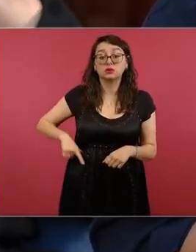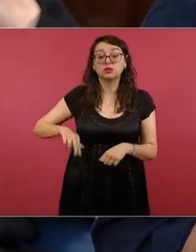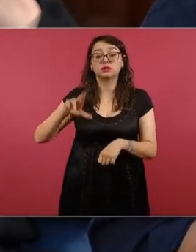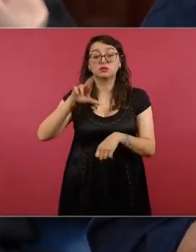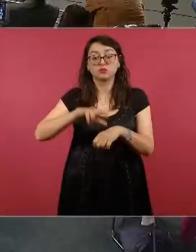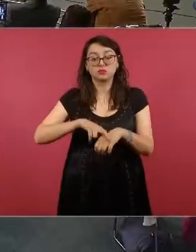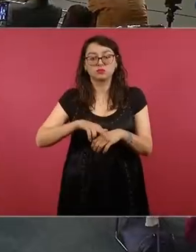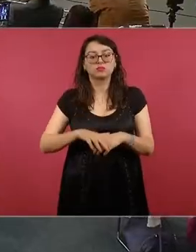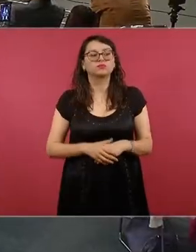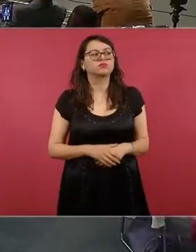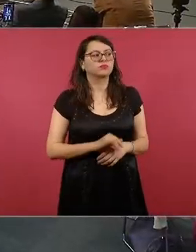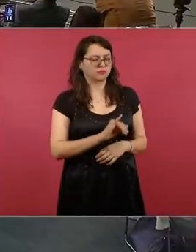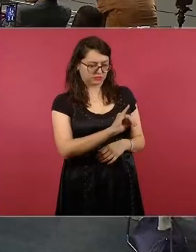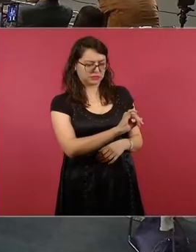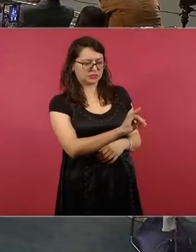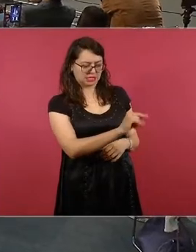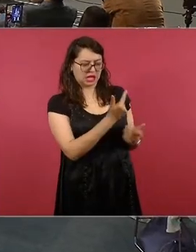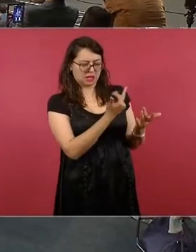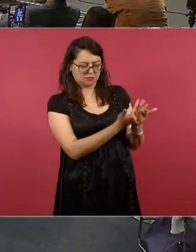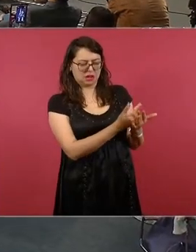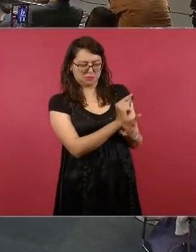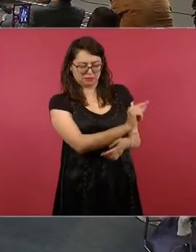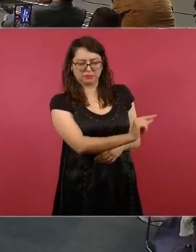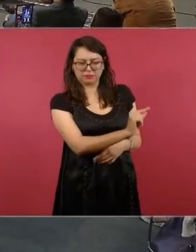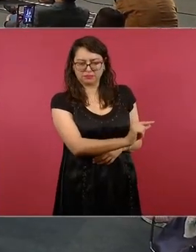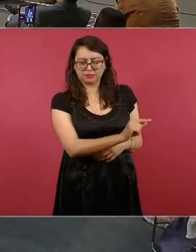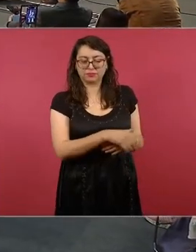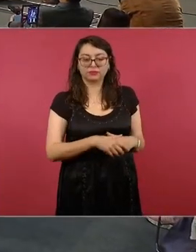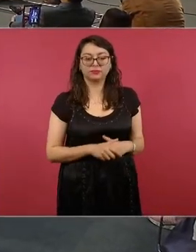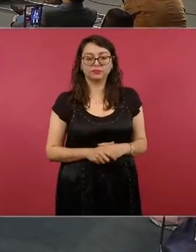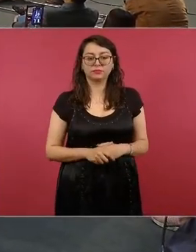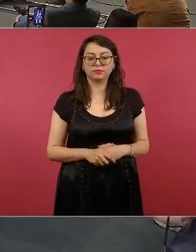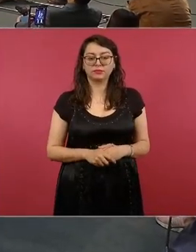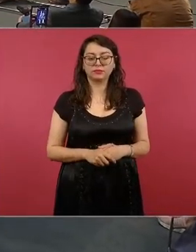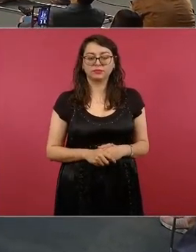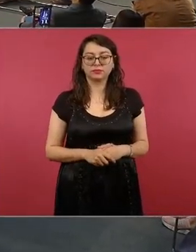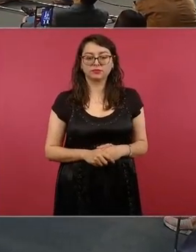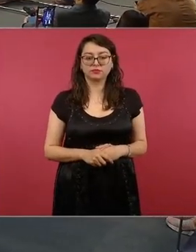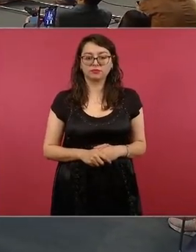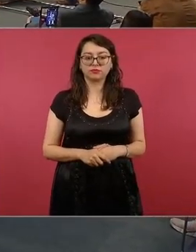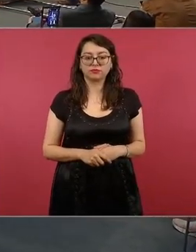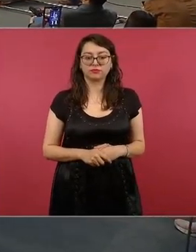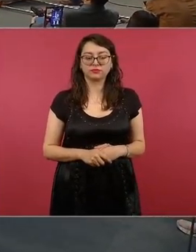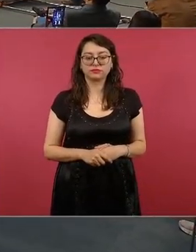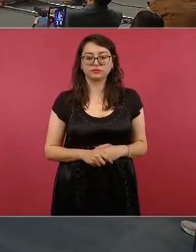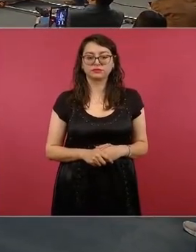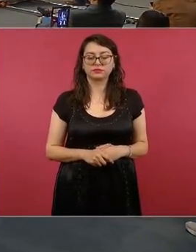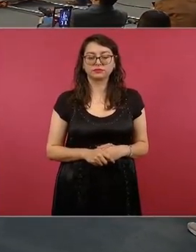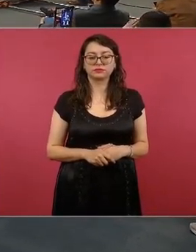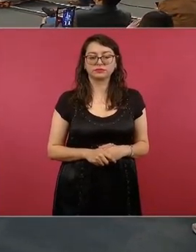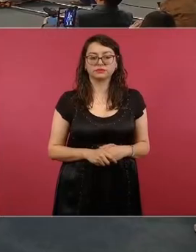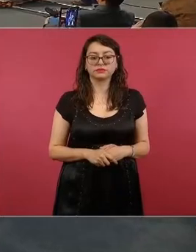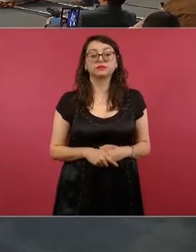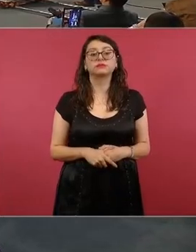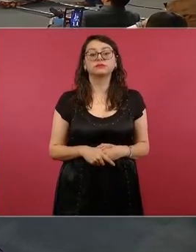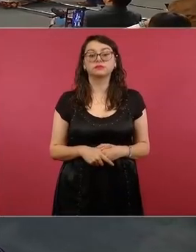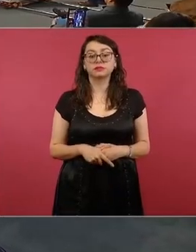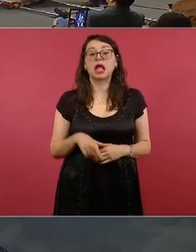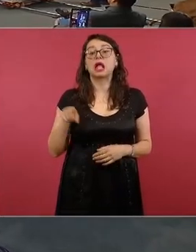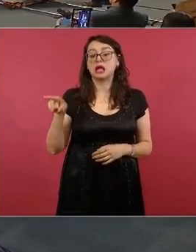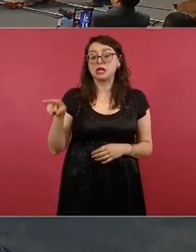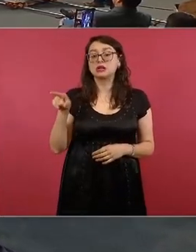Sí, ahorita te contesto. Aquí está. Eso es una foto en Acapulco. En Acapulco, presidente Herrero. San Andrés.